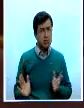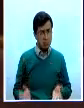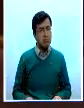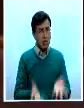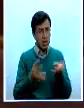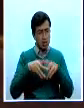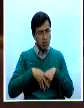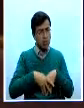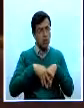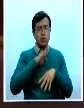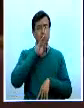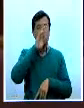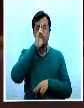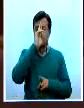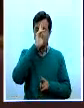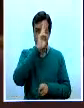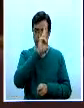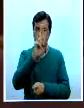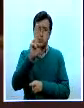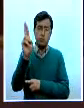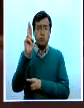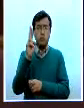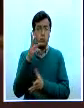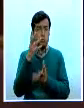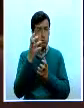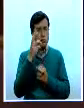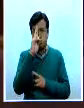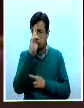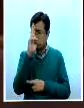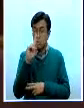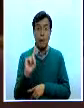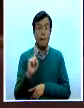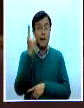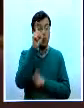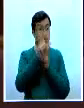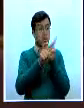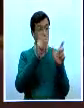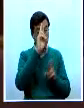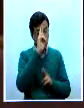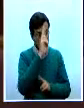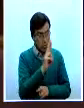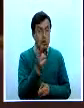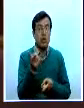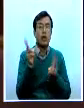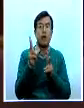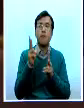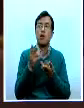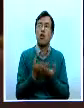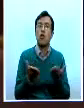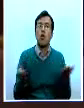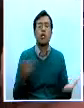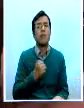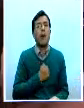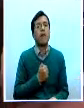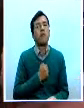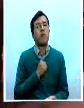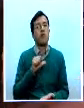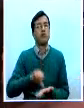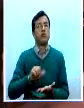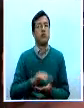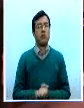pero con profundo respeto exprese con profundo respeto primero a las personas y también al patrimonio de la ciudad y también